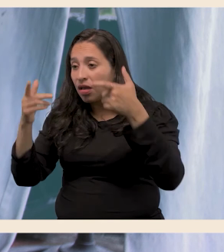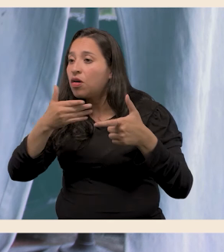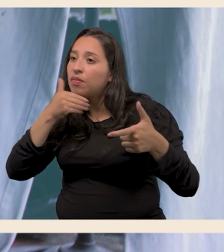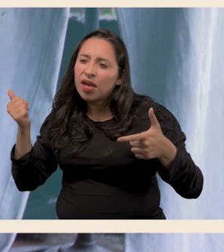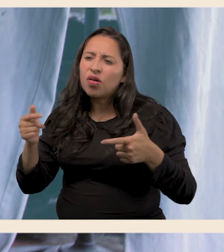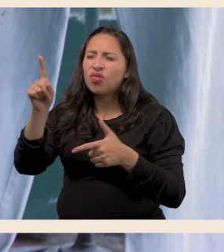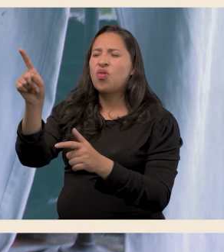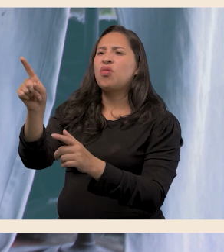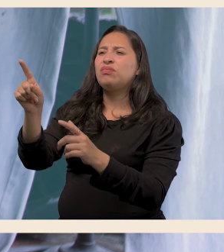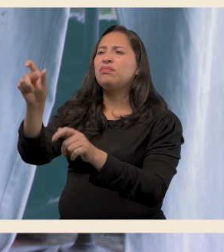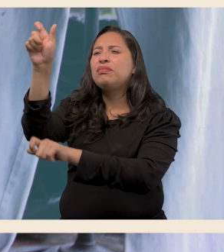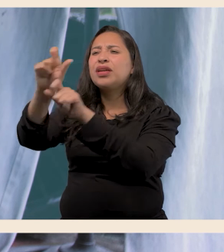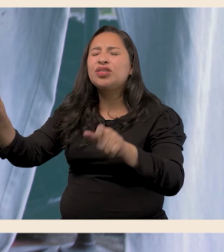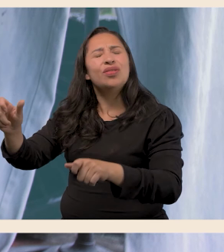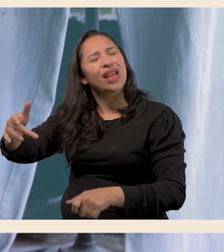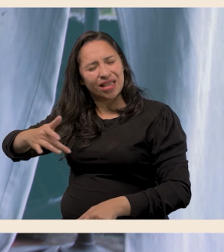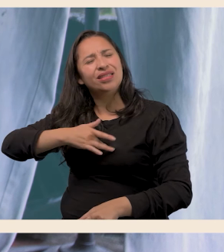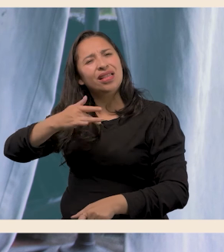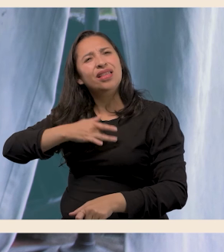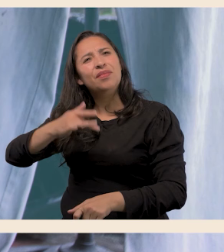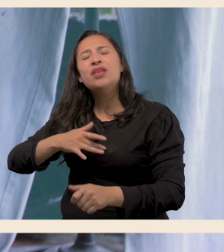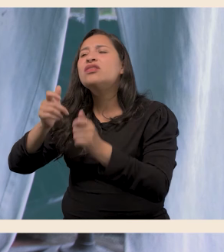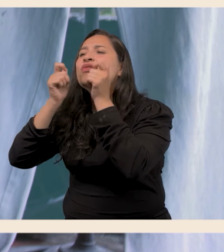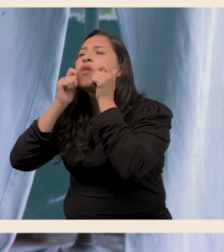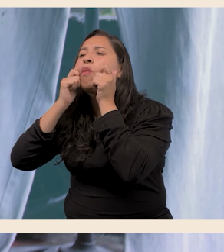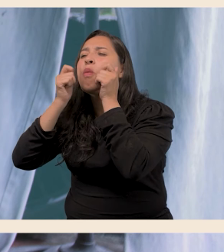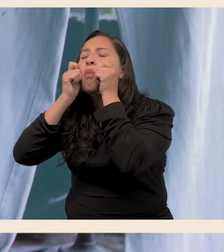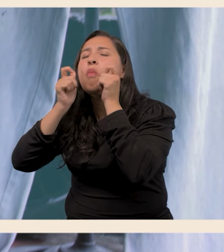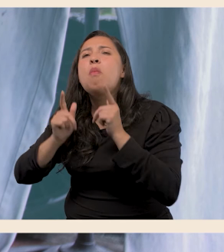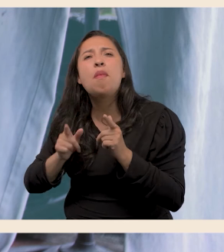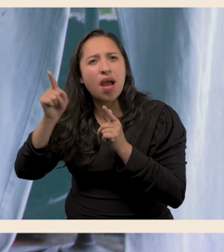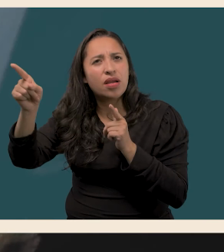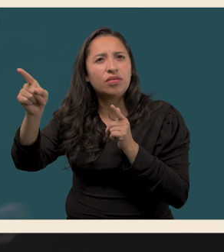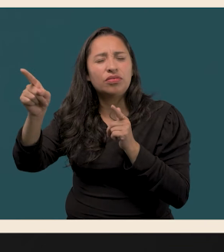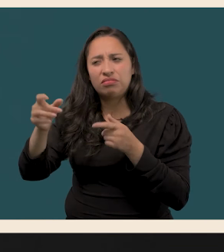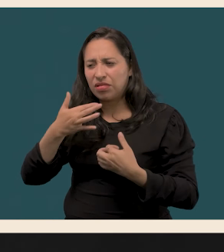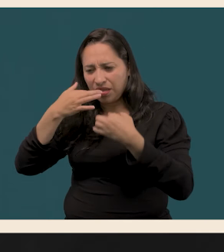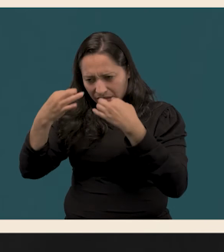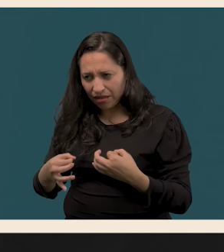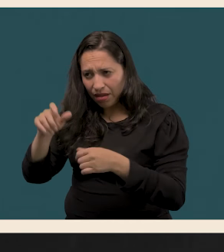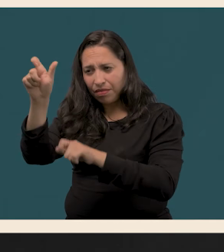una persona que tenga sentimientos, que sea persona.